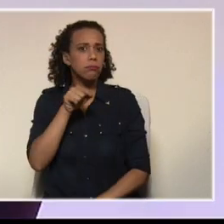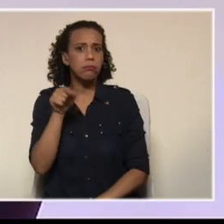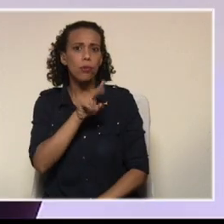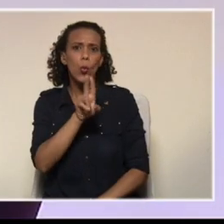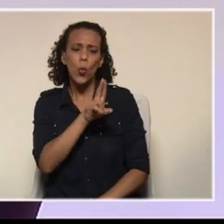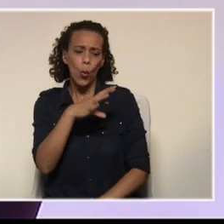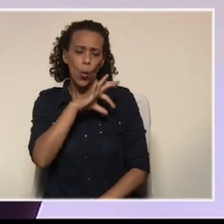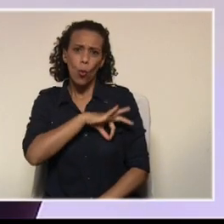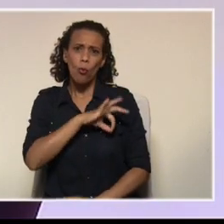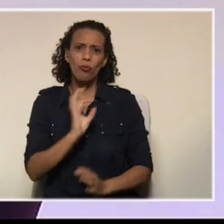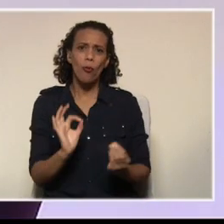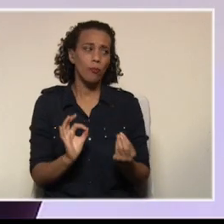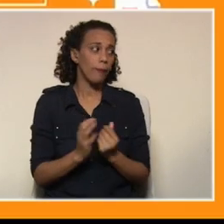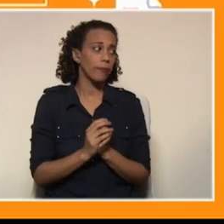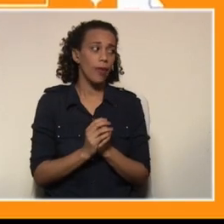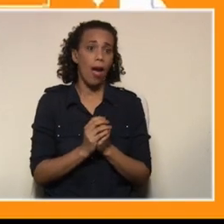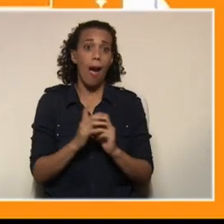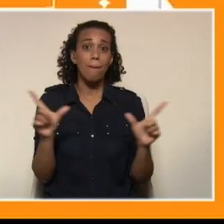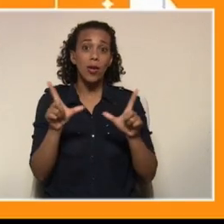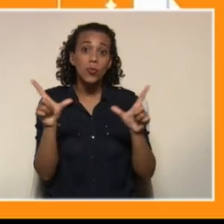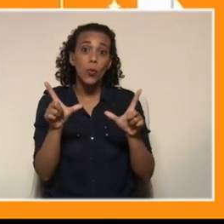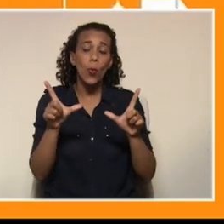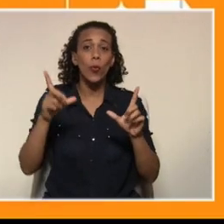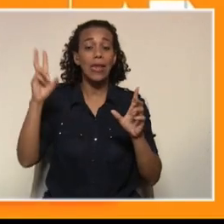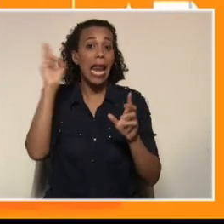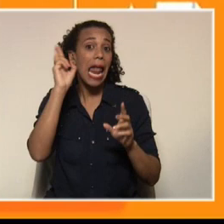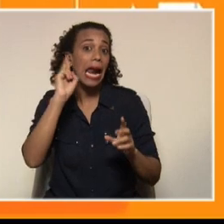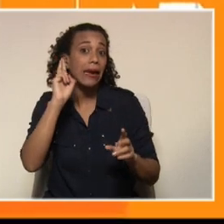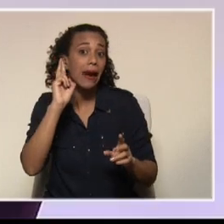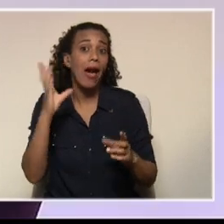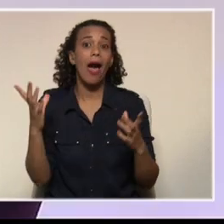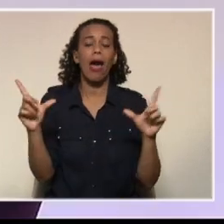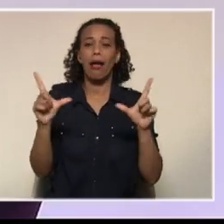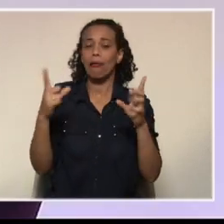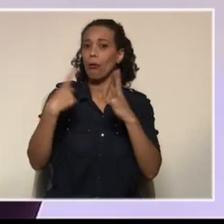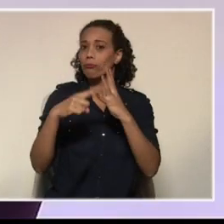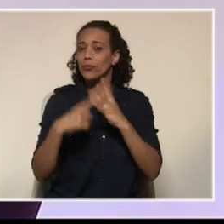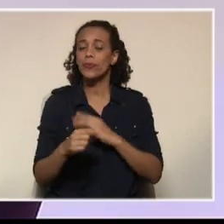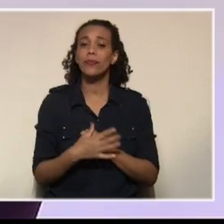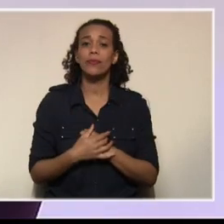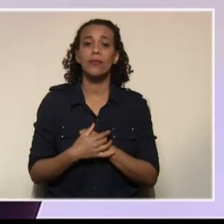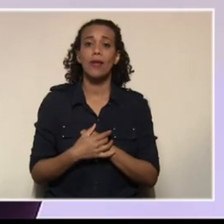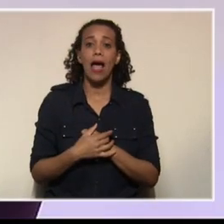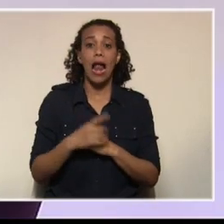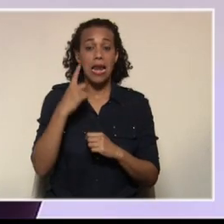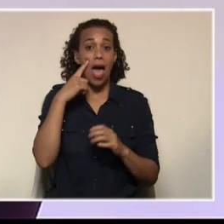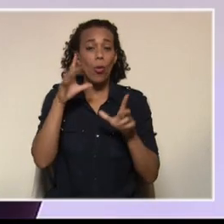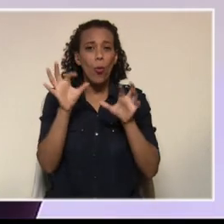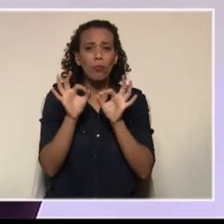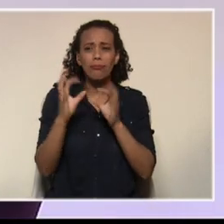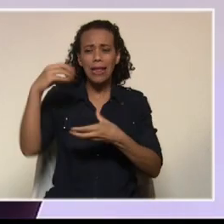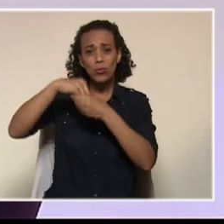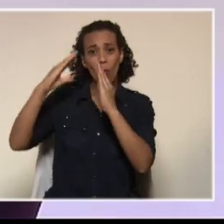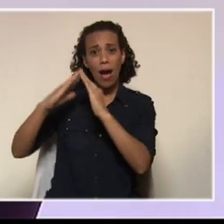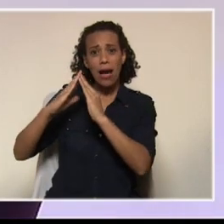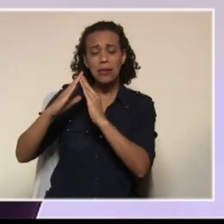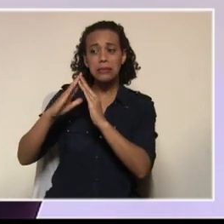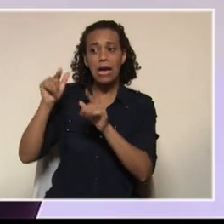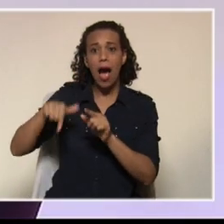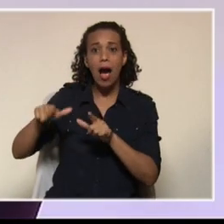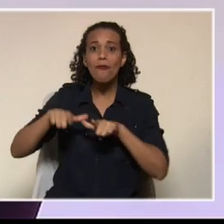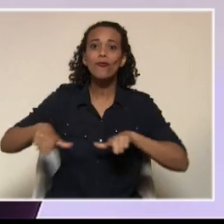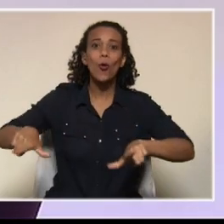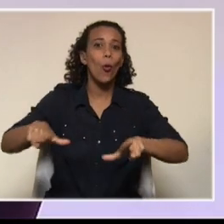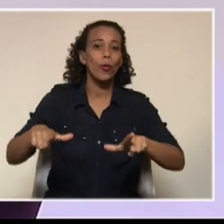los medios de comunicación para ese proceso. De la misma manera, la educación a distancia se puede impartir en todos